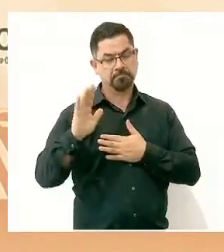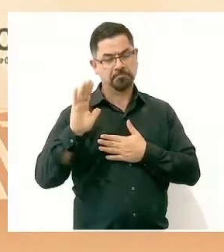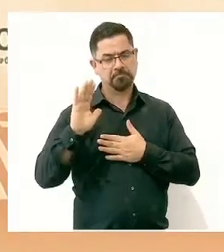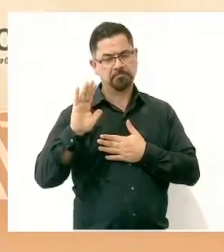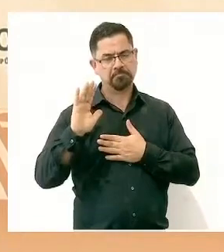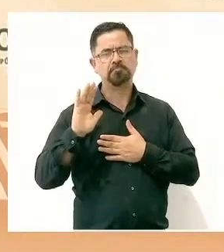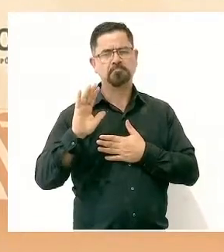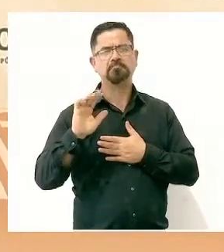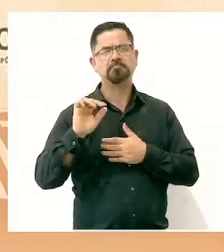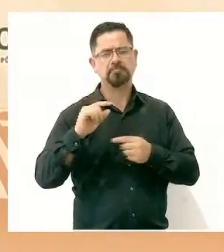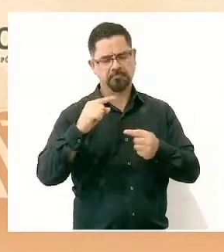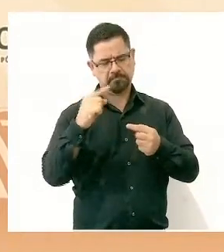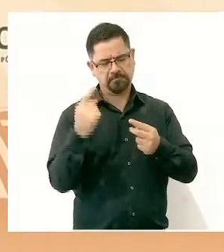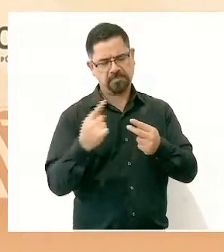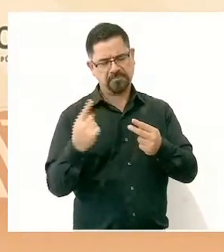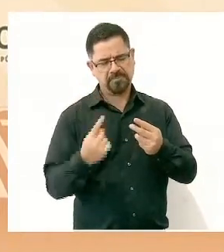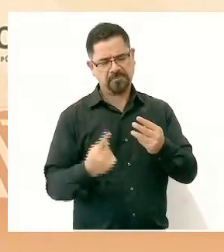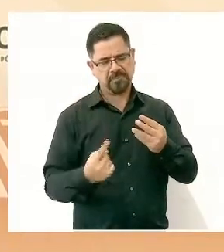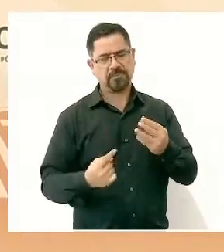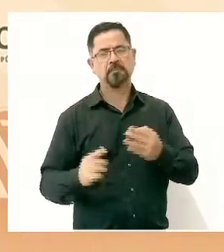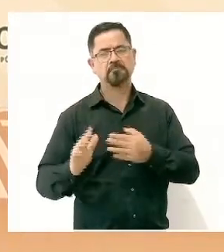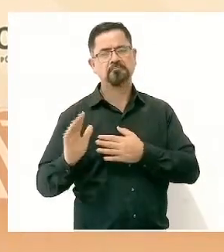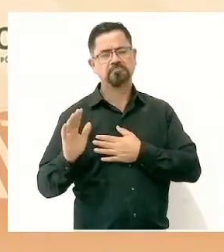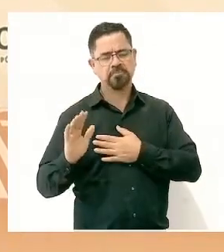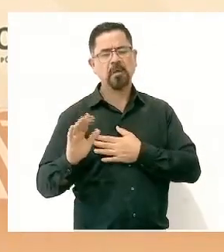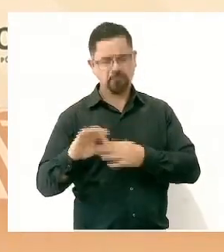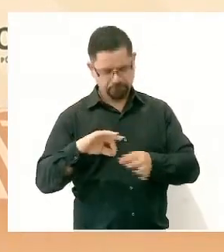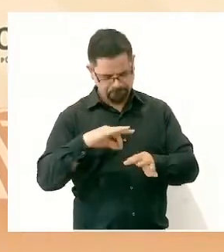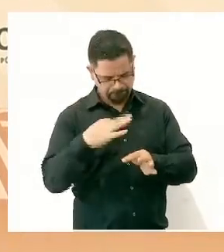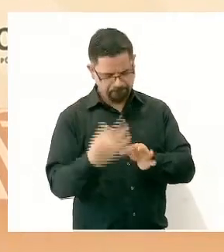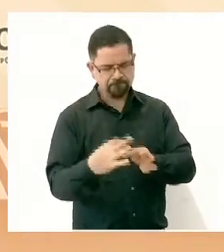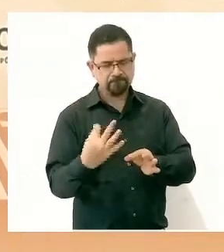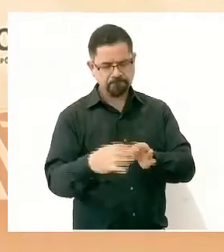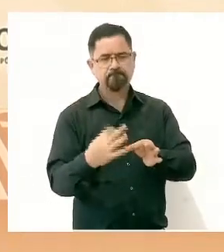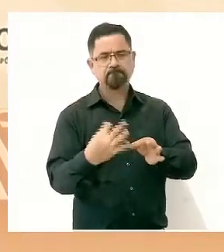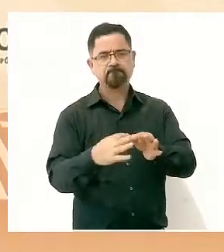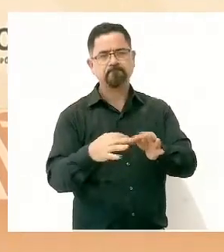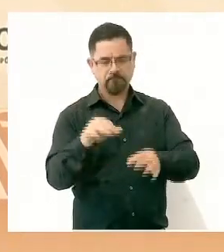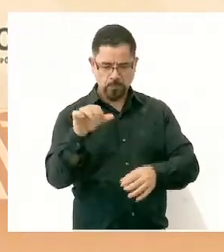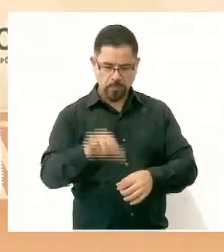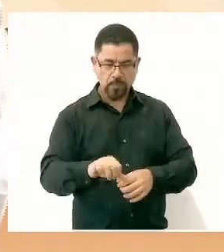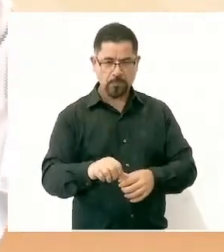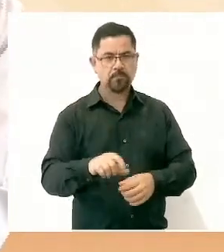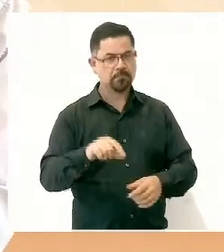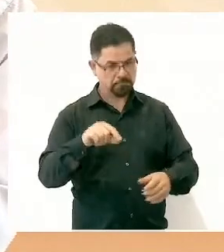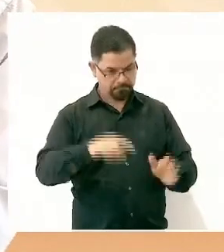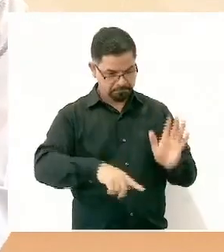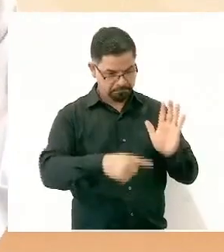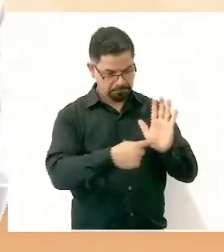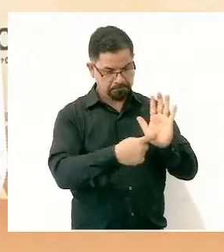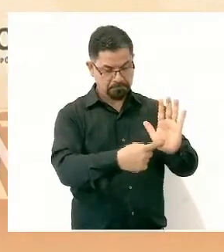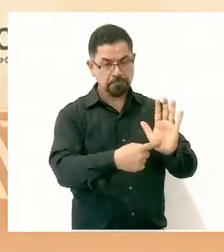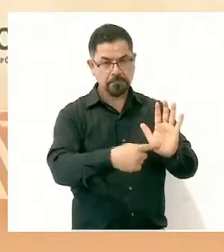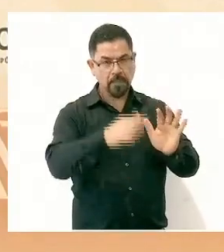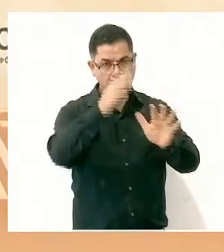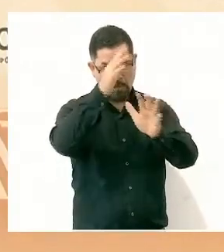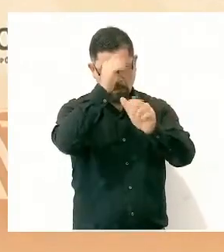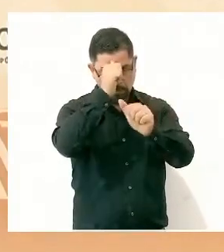los compromisos que hoy estamos refrendando y acordando.